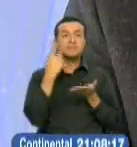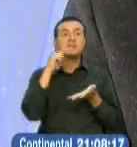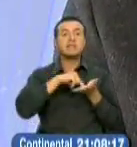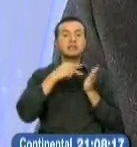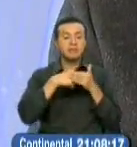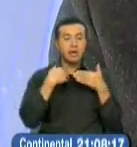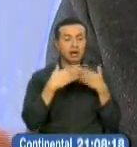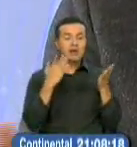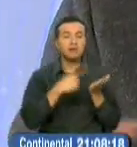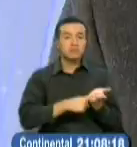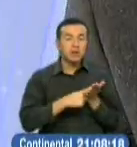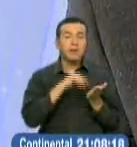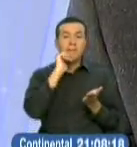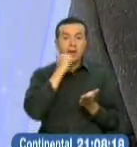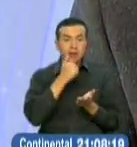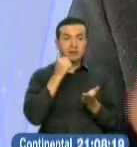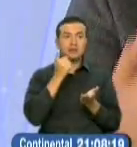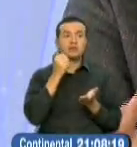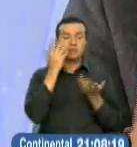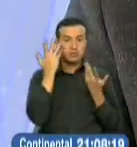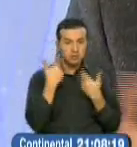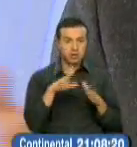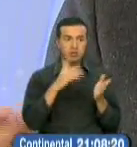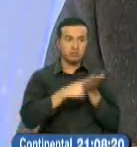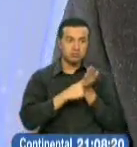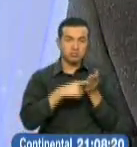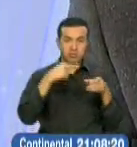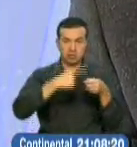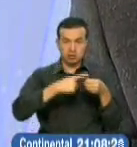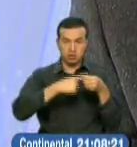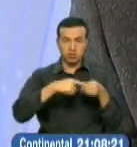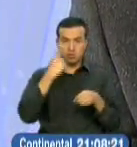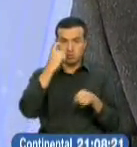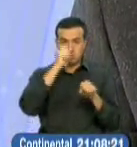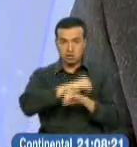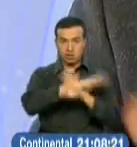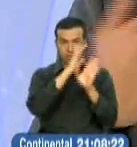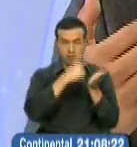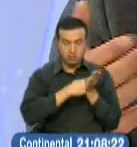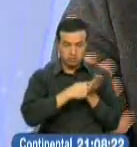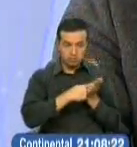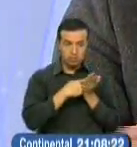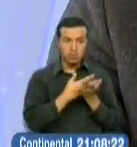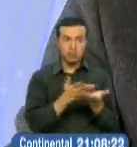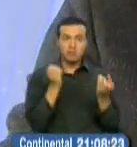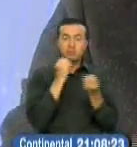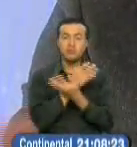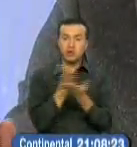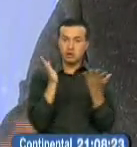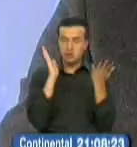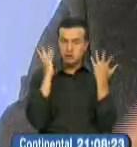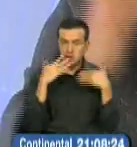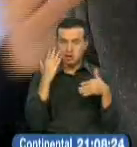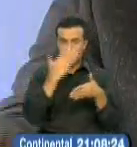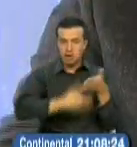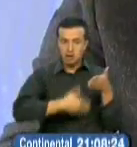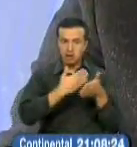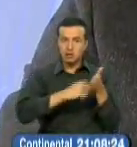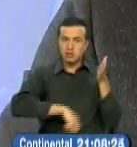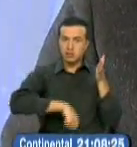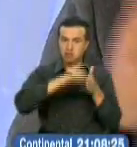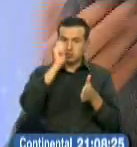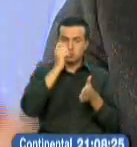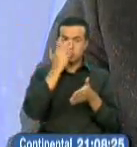¿Qué significa eso? Mañana inclusive, Sofía, tendremos sesión acá en Quito a partir de las 11 de la mañana y es el conocimiento ya de las actas que han sido